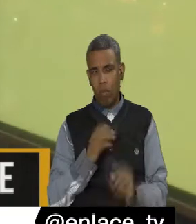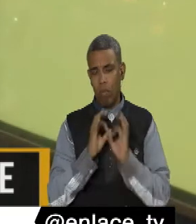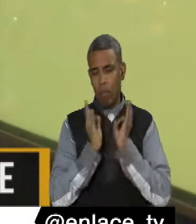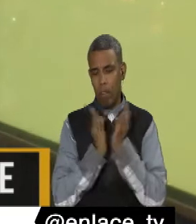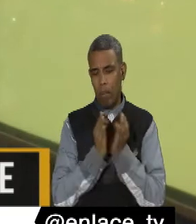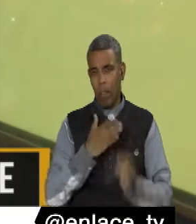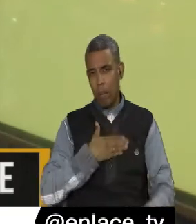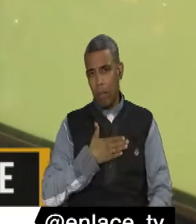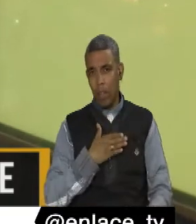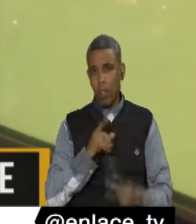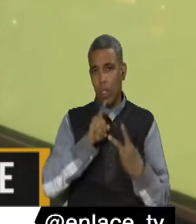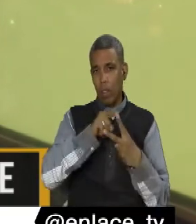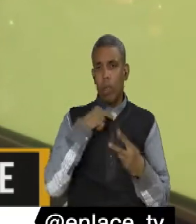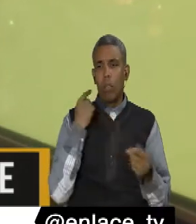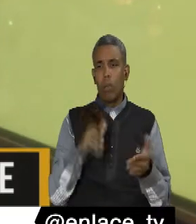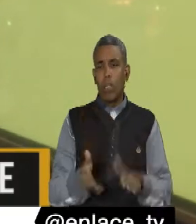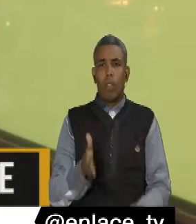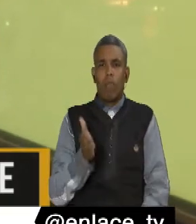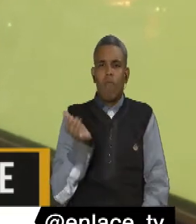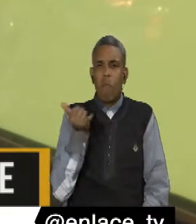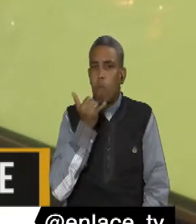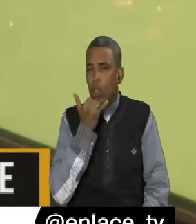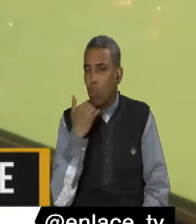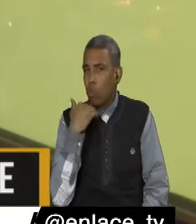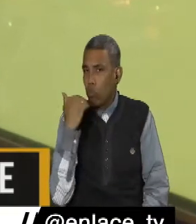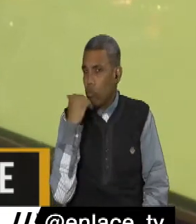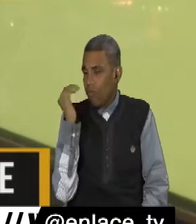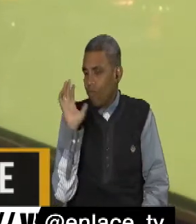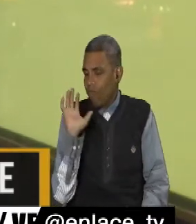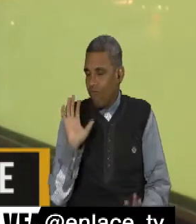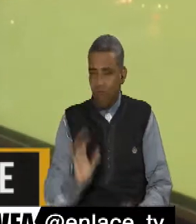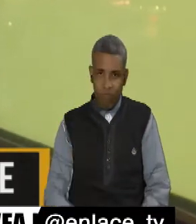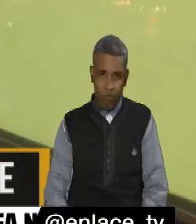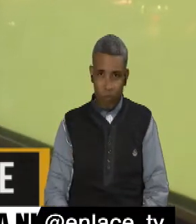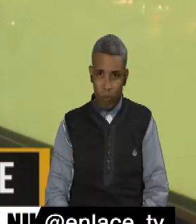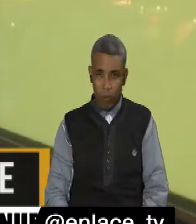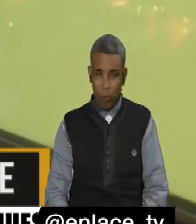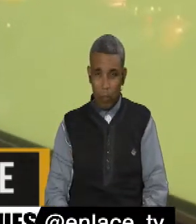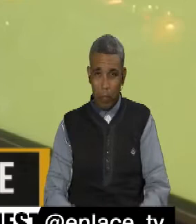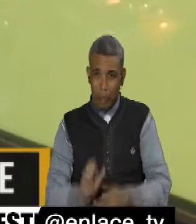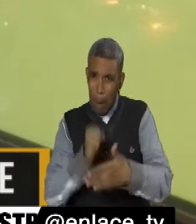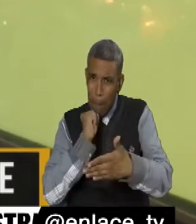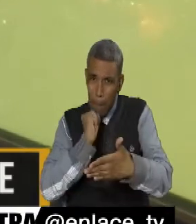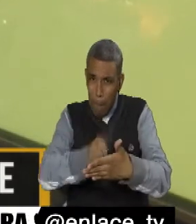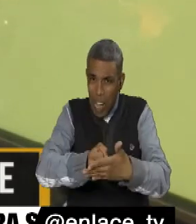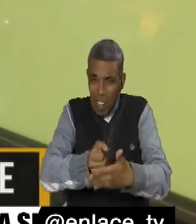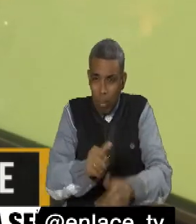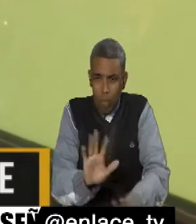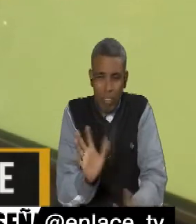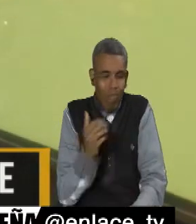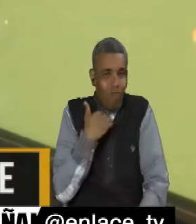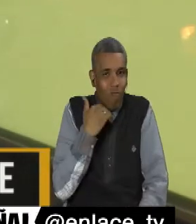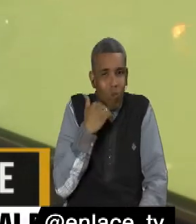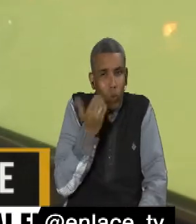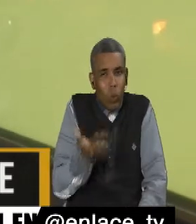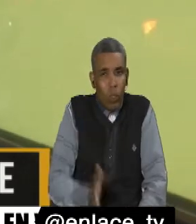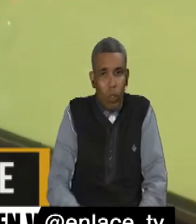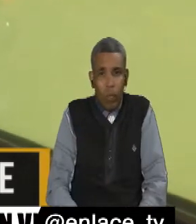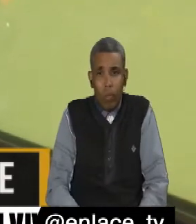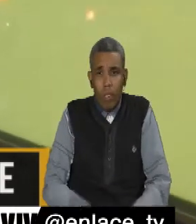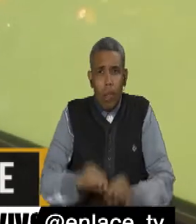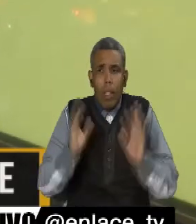¿Cómo sucedieron los hechos? La verdad no sé, porque no sabemos mucho, solo sabemos que pues se